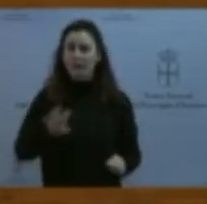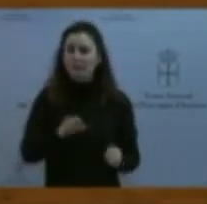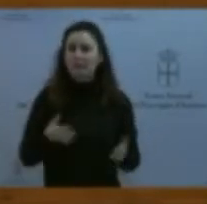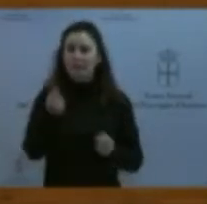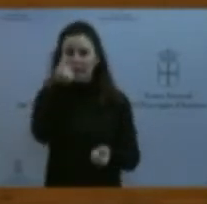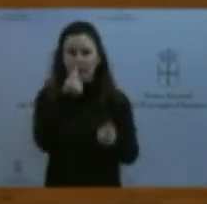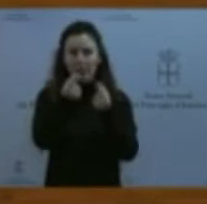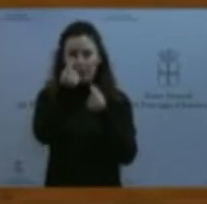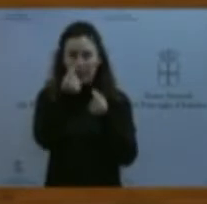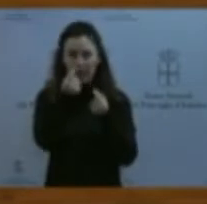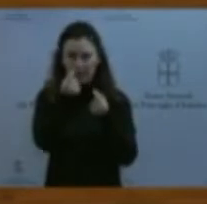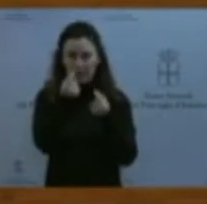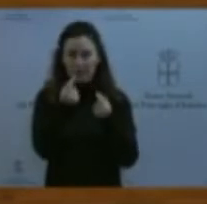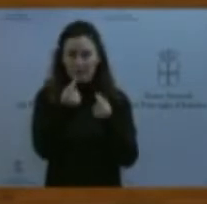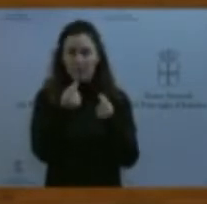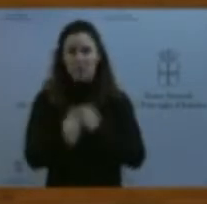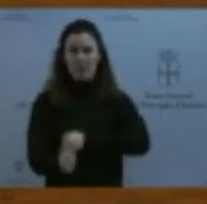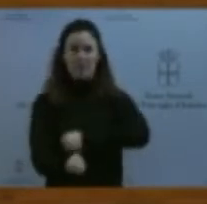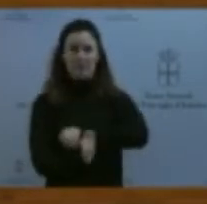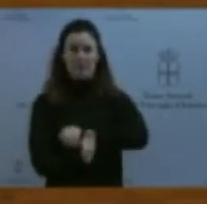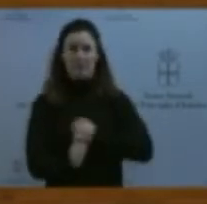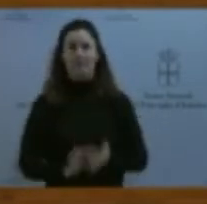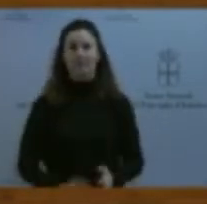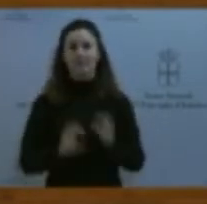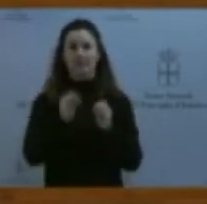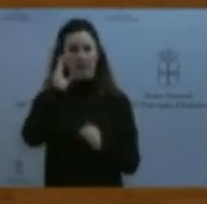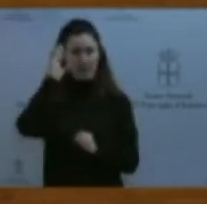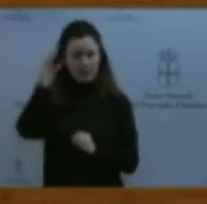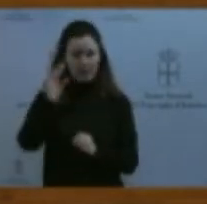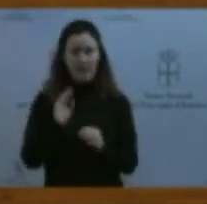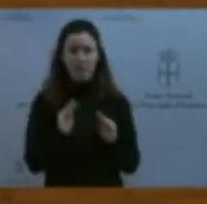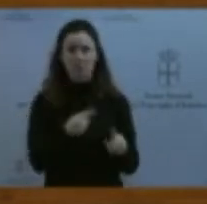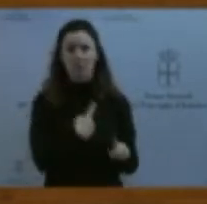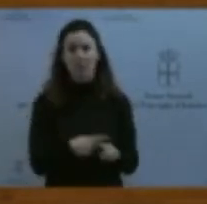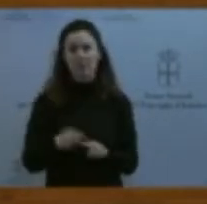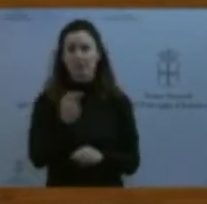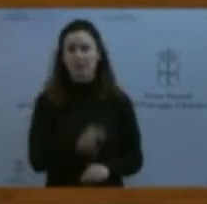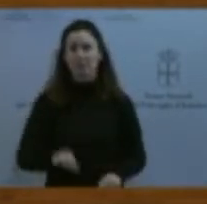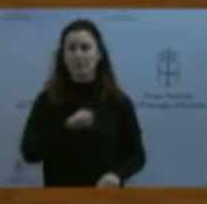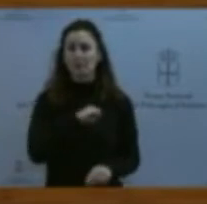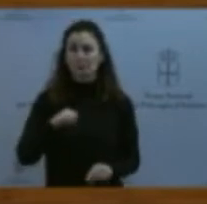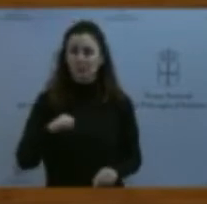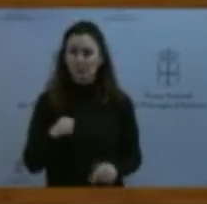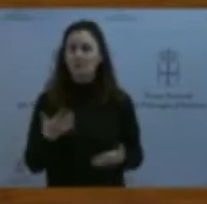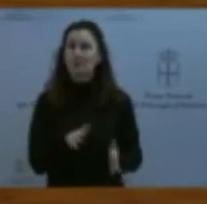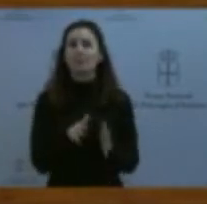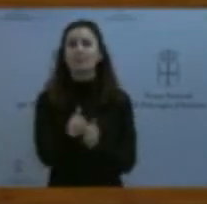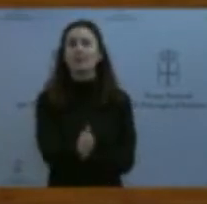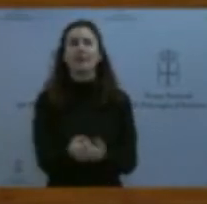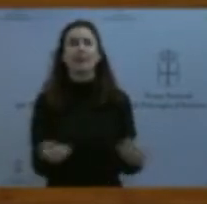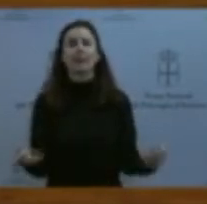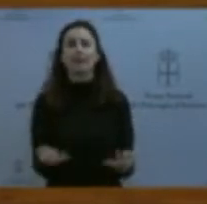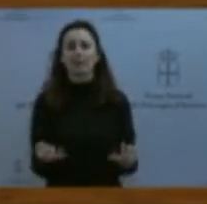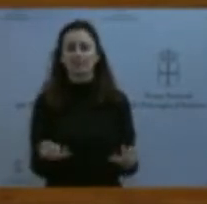de especialización inteligente de las distintas comunidades autónomas, se priorizan determinados campos, pero no se